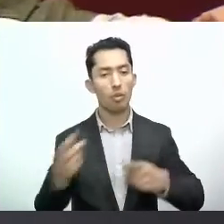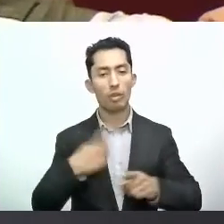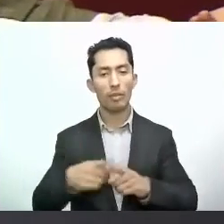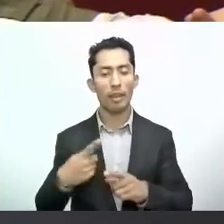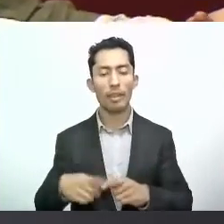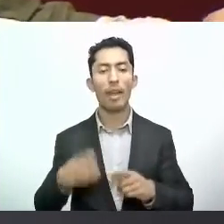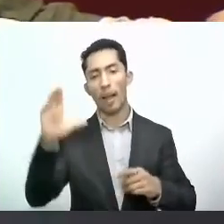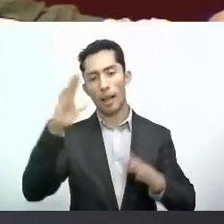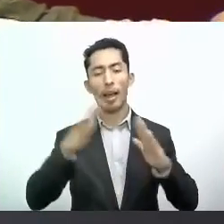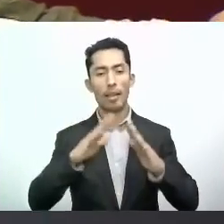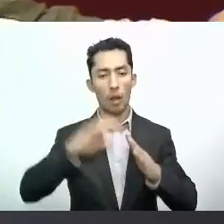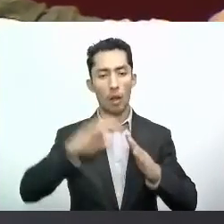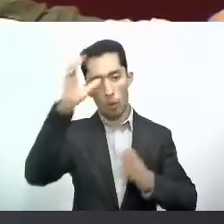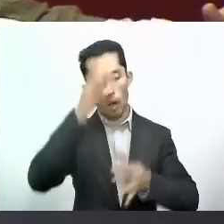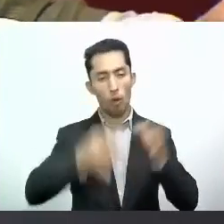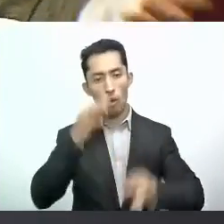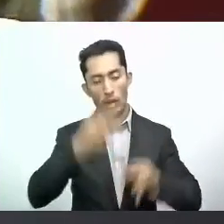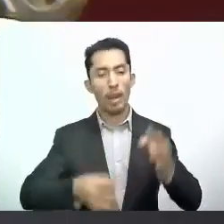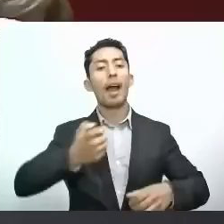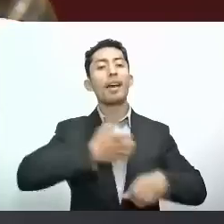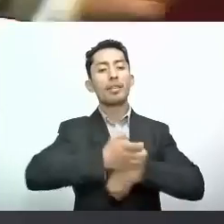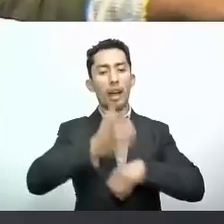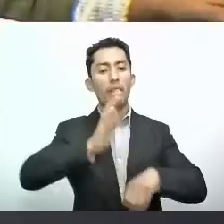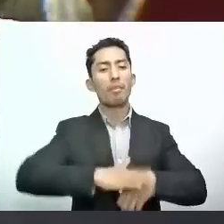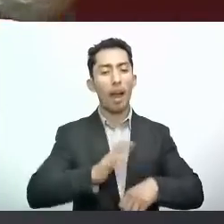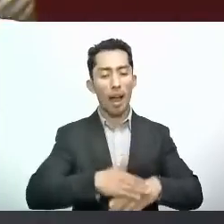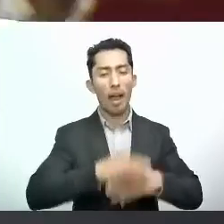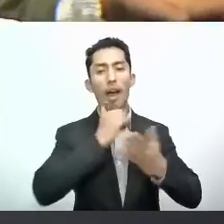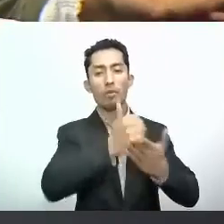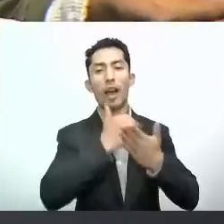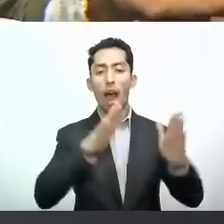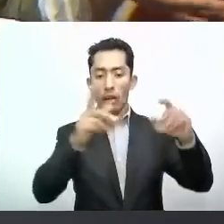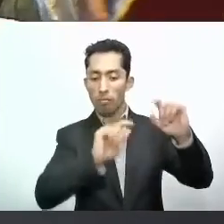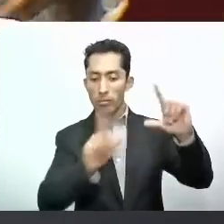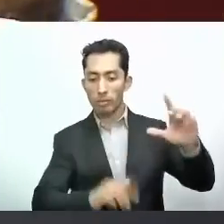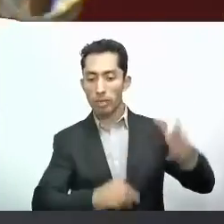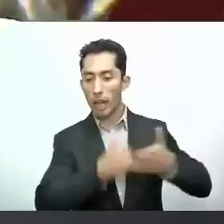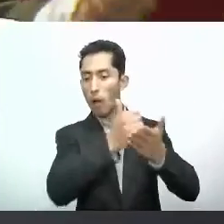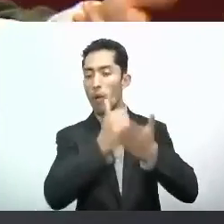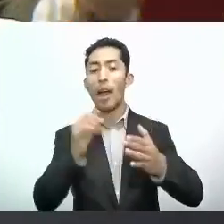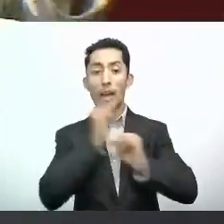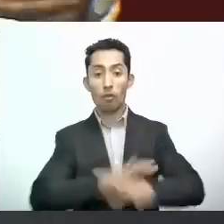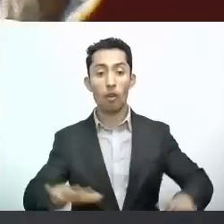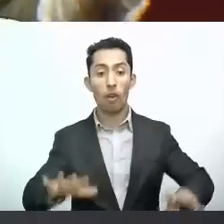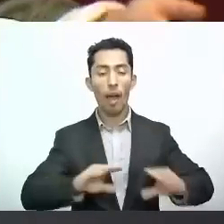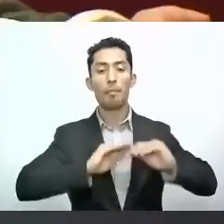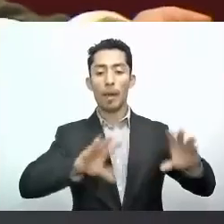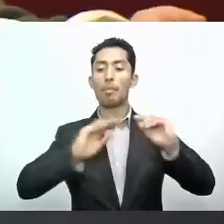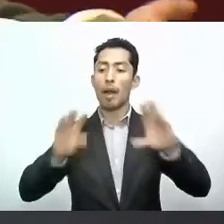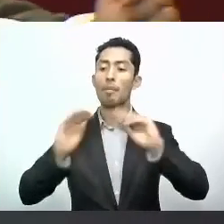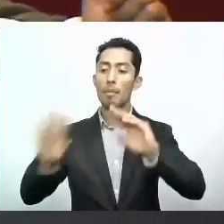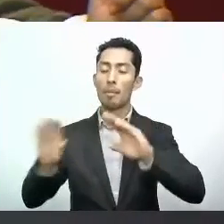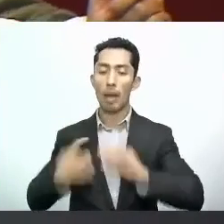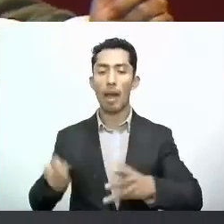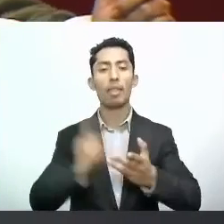cultura jurídica en los estados para que también puedan llevar este conocimiento de maneras proactivas y